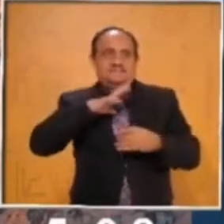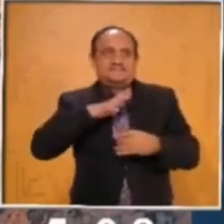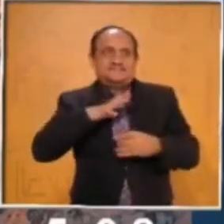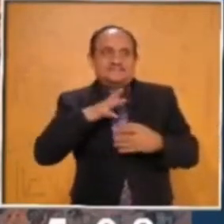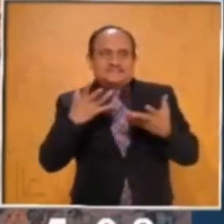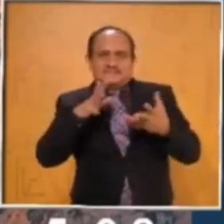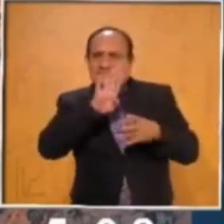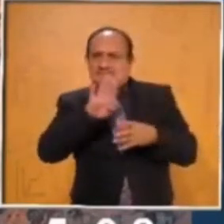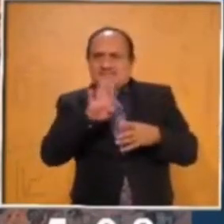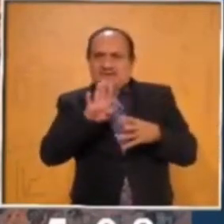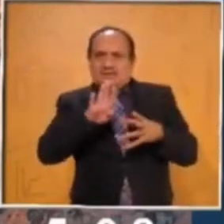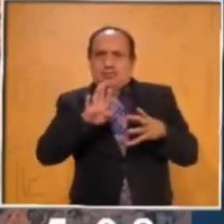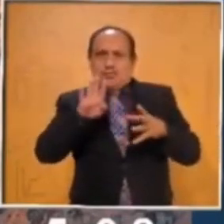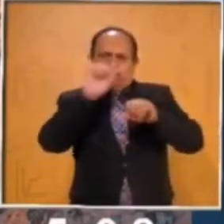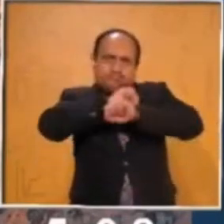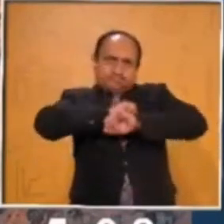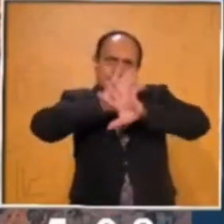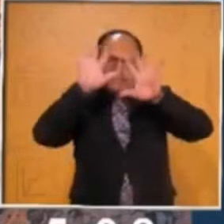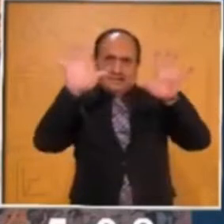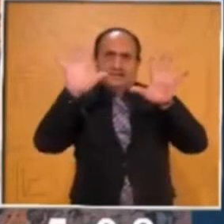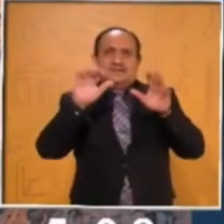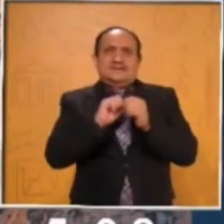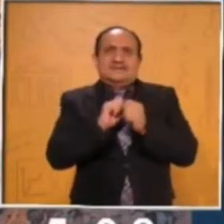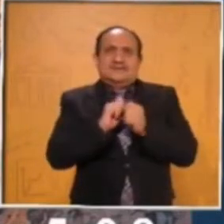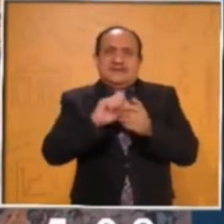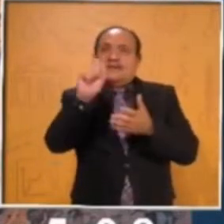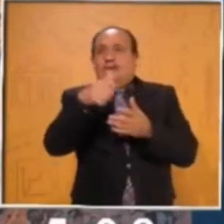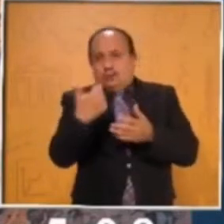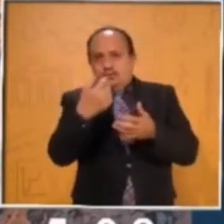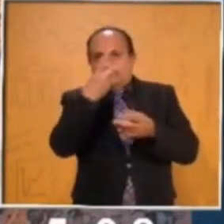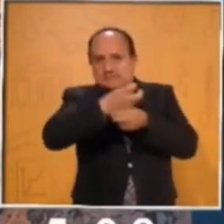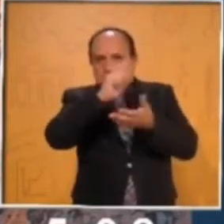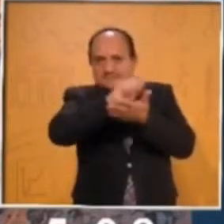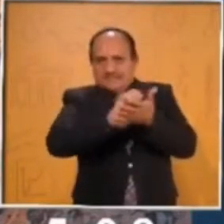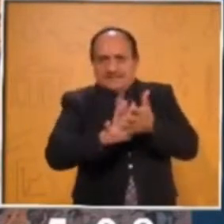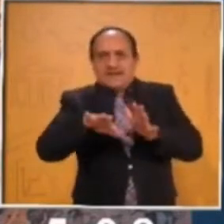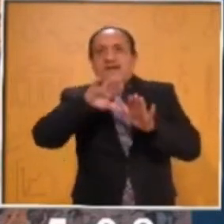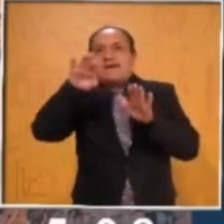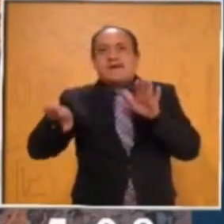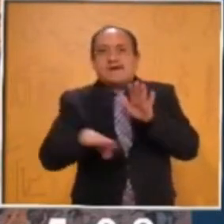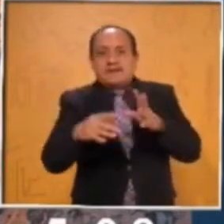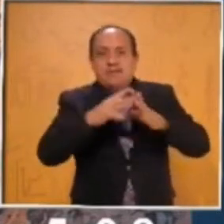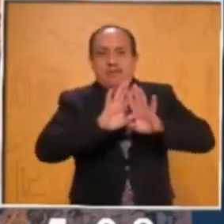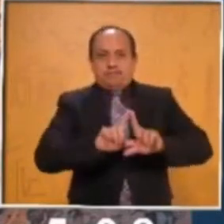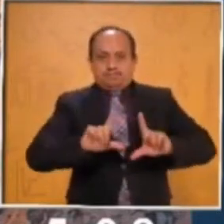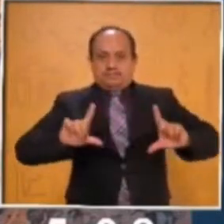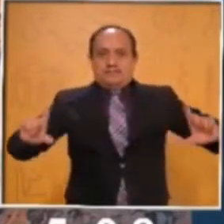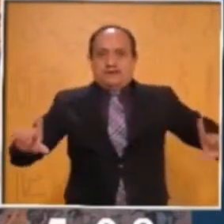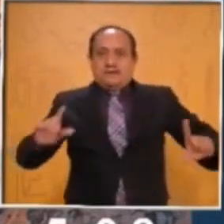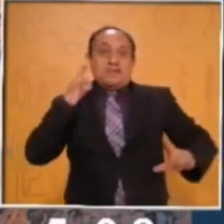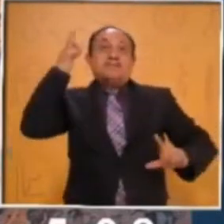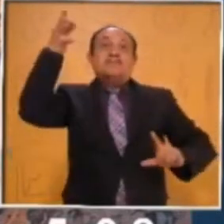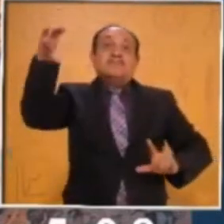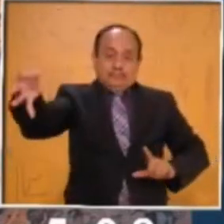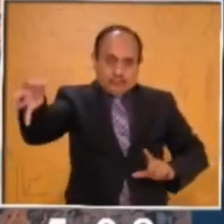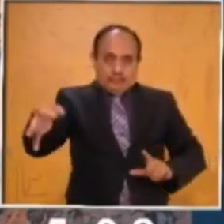que post-apocalíptico. Tenemos uno hecho a mano y tenemos un paisaje abajo, el más grande es futurista. ¿Sí? De